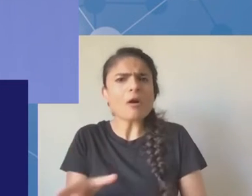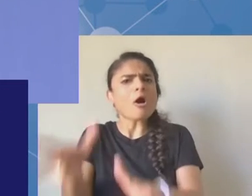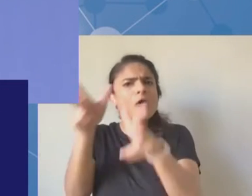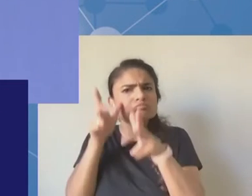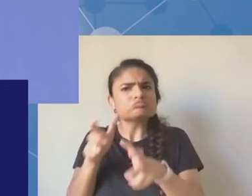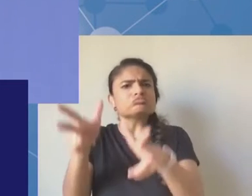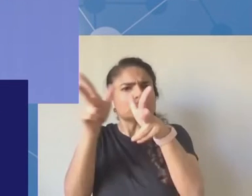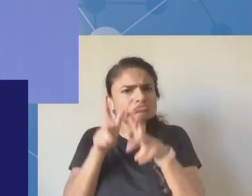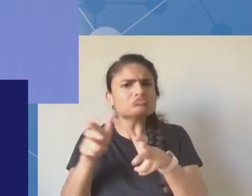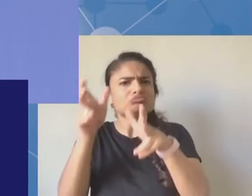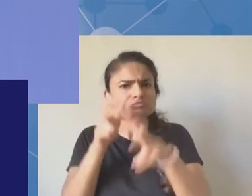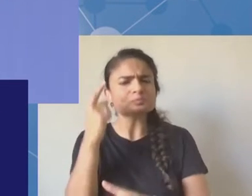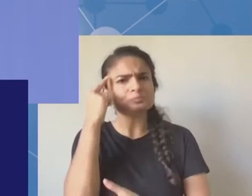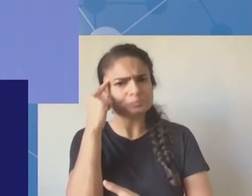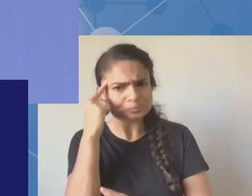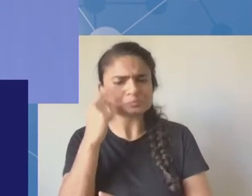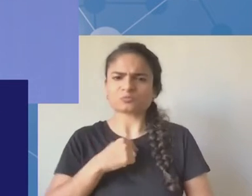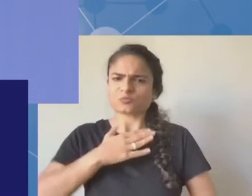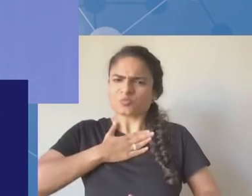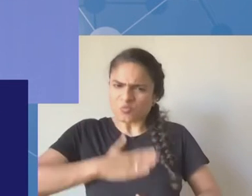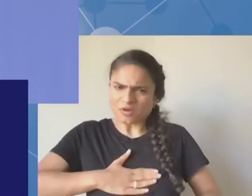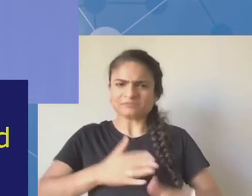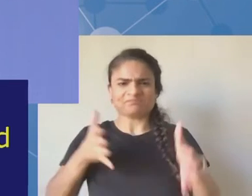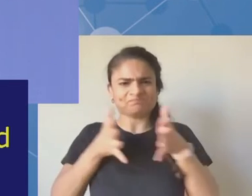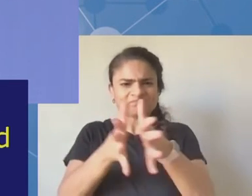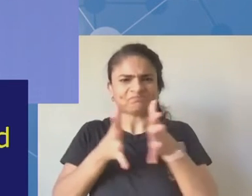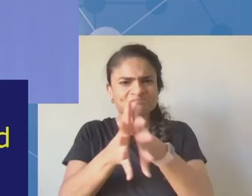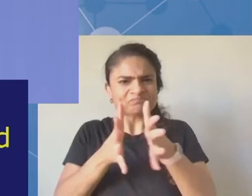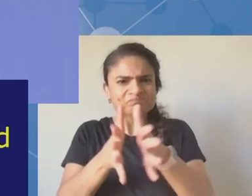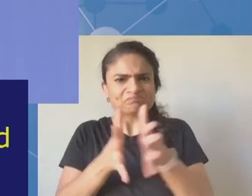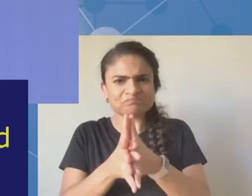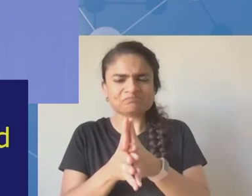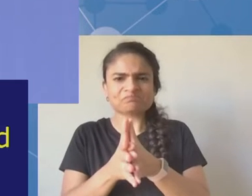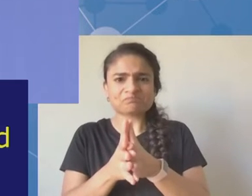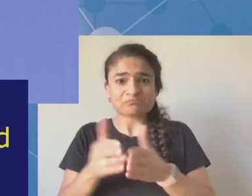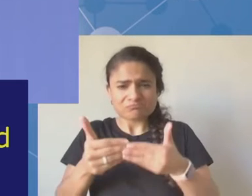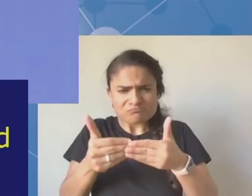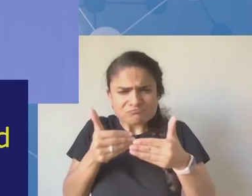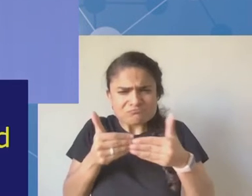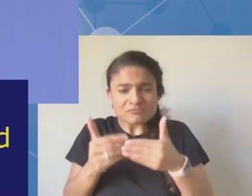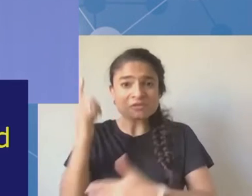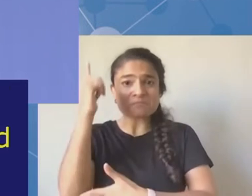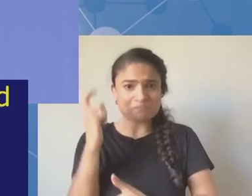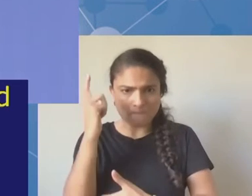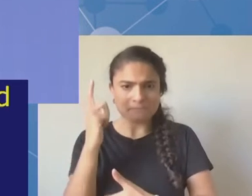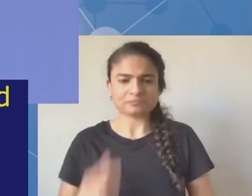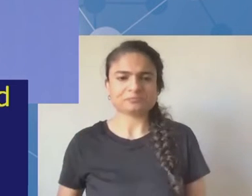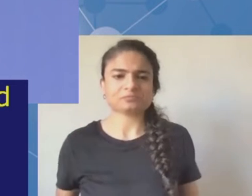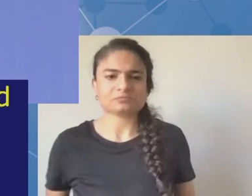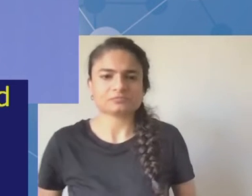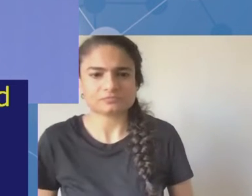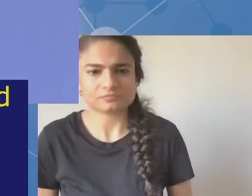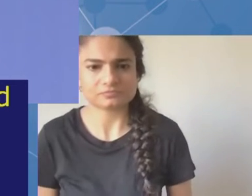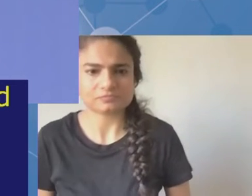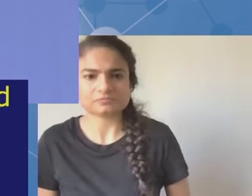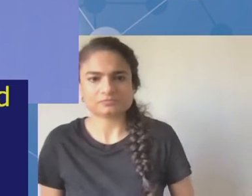breves comentarios. Después ya abriremos la ronda de preguntas. A mi derecha tenemos a la presidenta